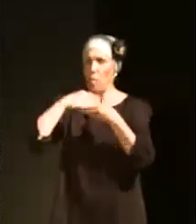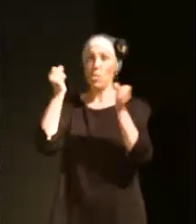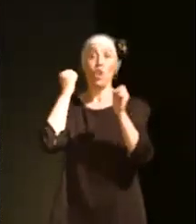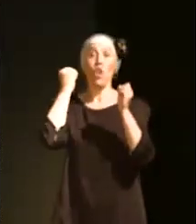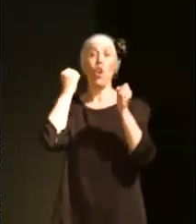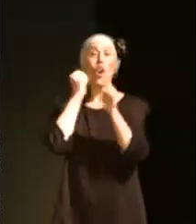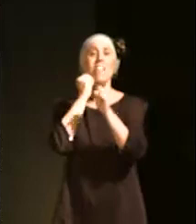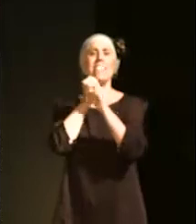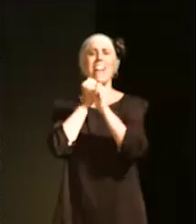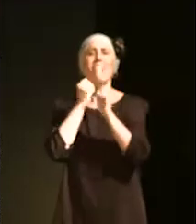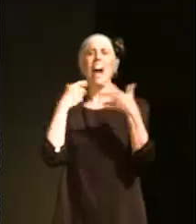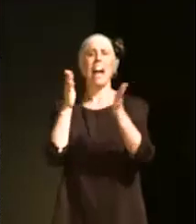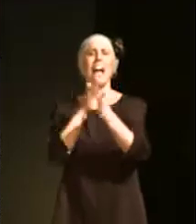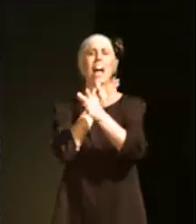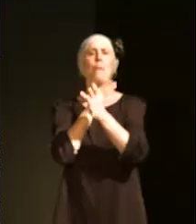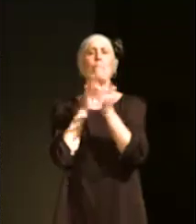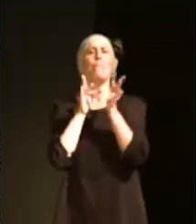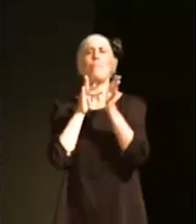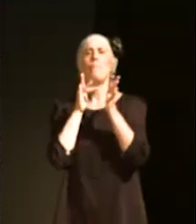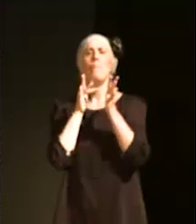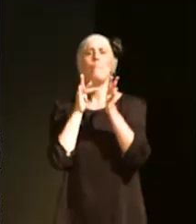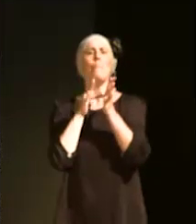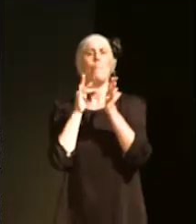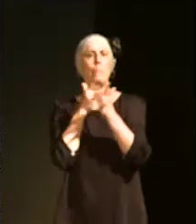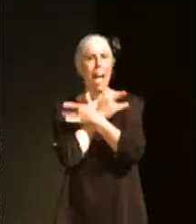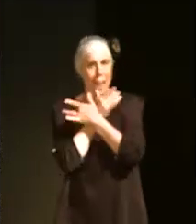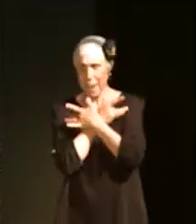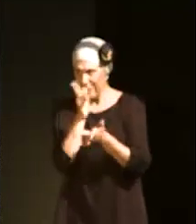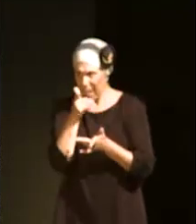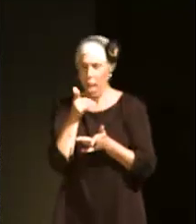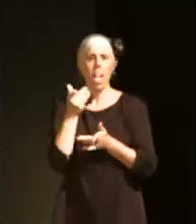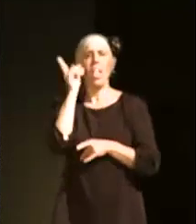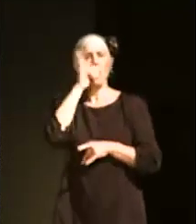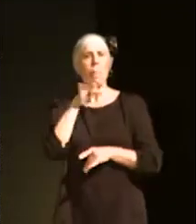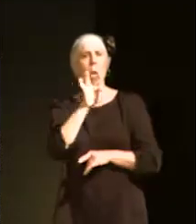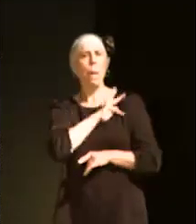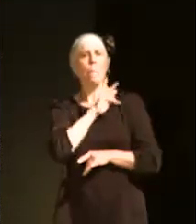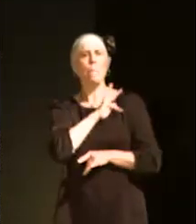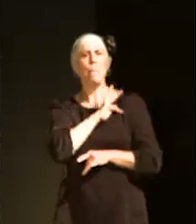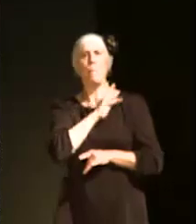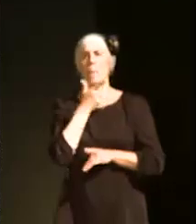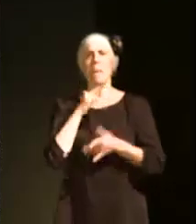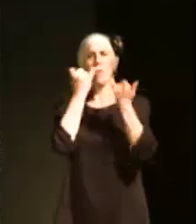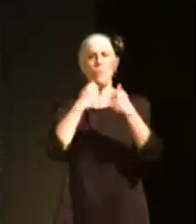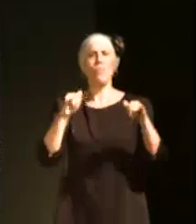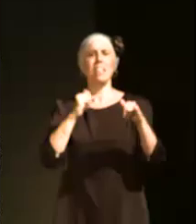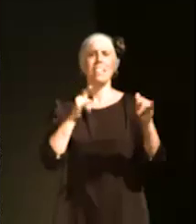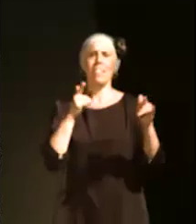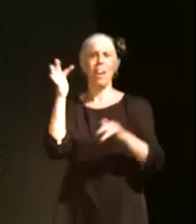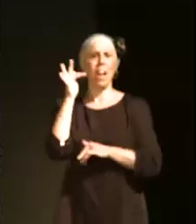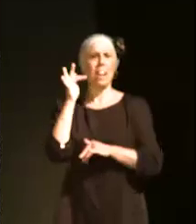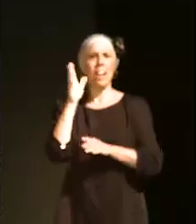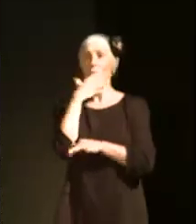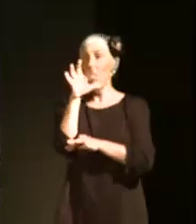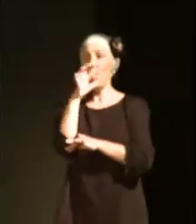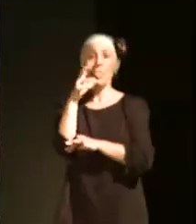ganó el premio a la mejor actriz en el festival de cine de arte en eslovaquia tiempo